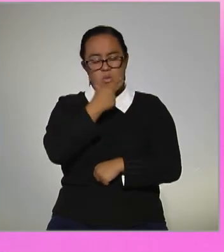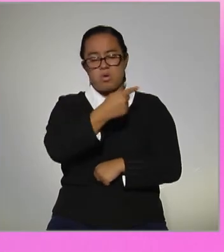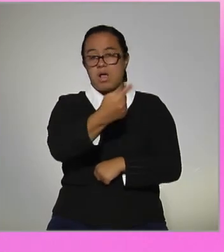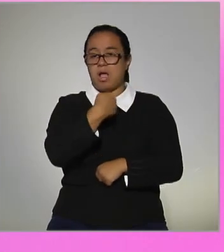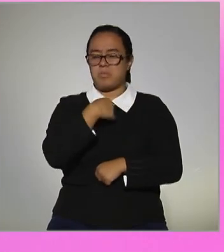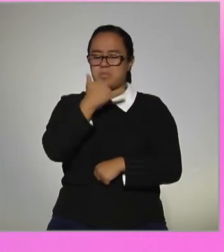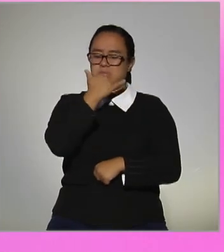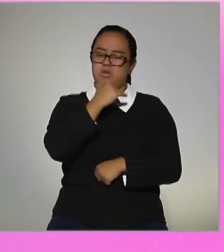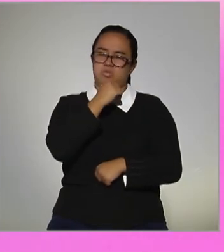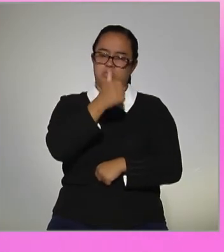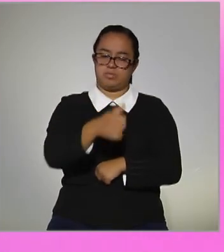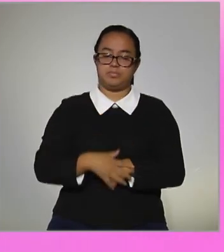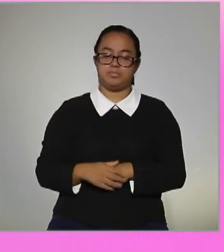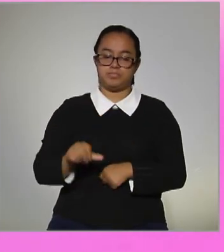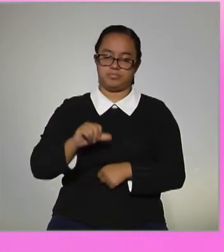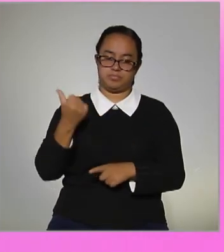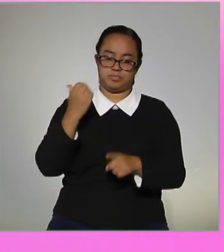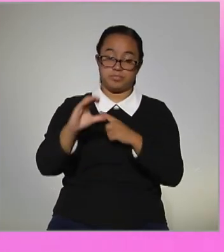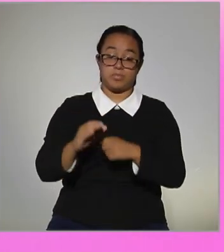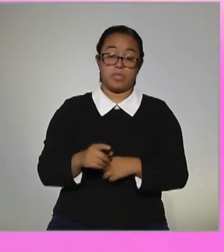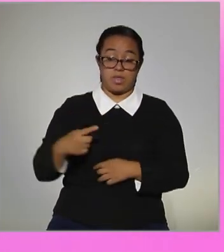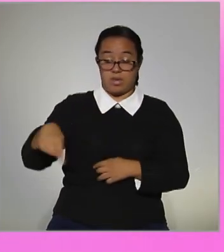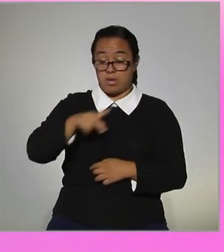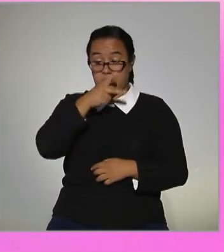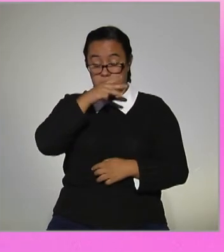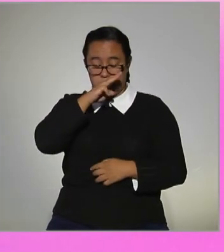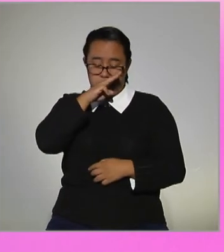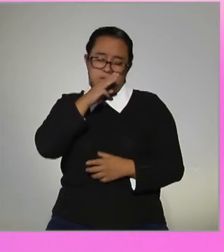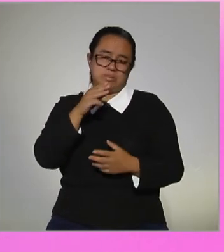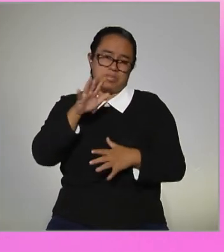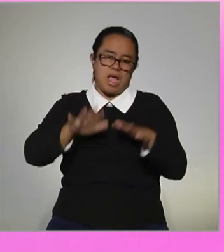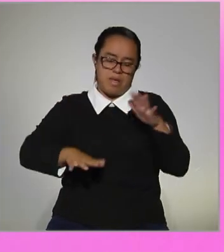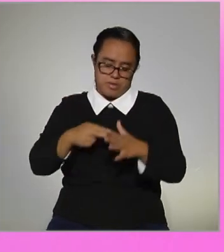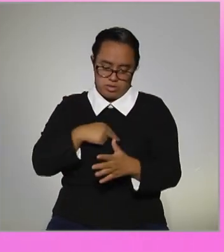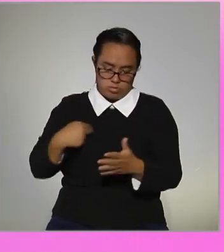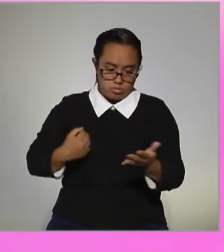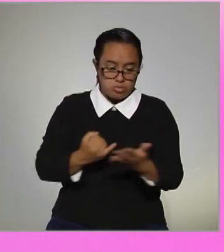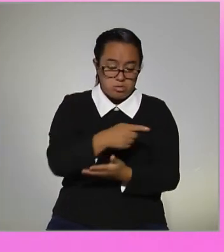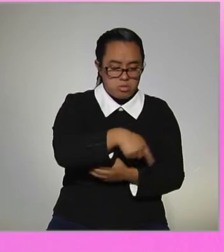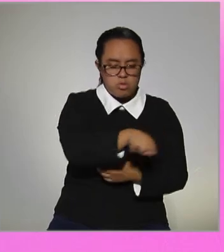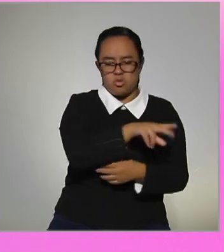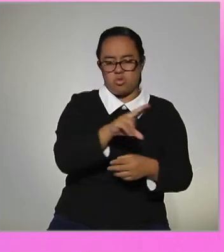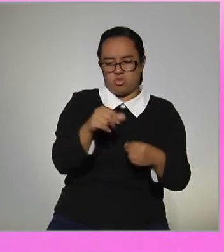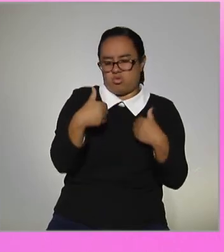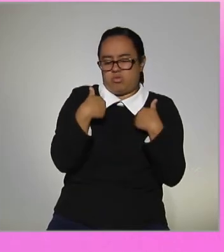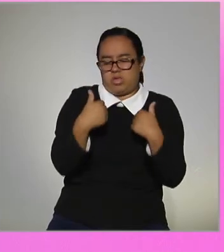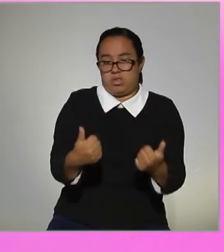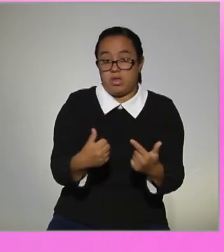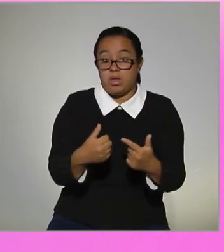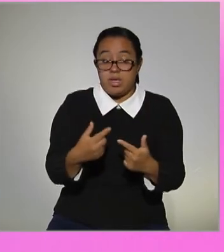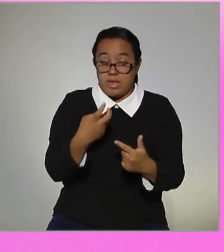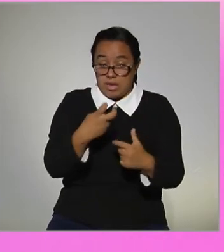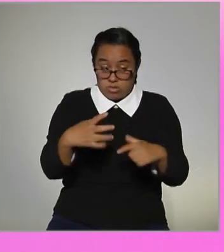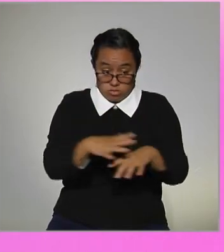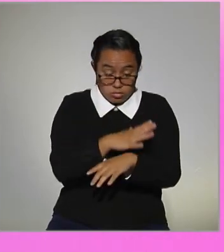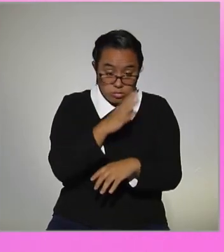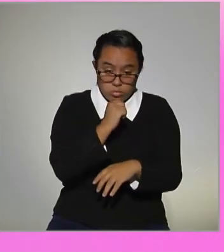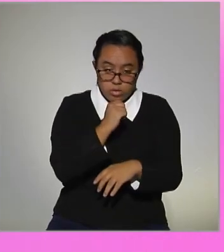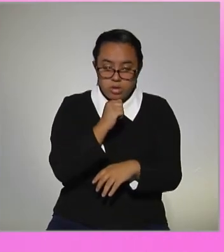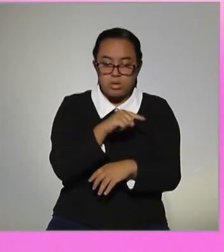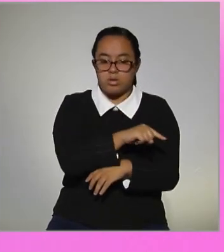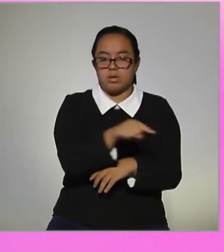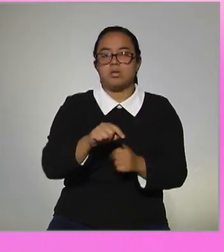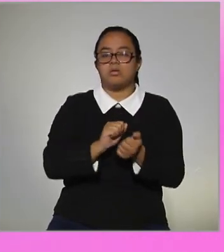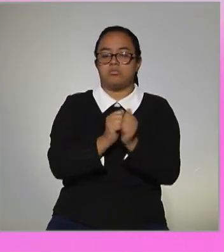Magda Mendoza: sí, creo que como padres tomamos decisiones que ellos no entienden y al no poder cambiarlas, se convierten